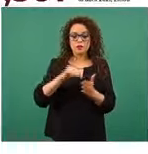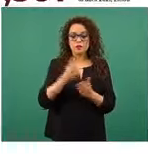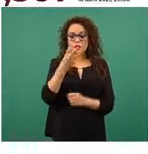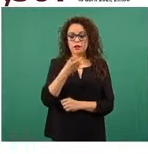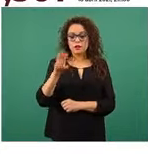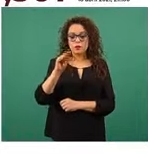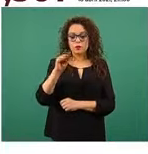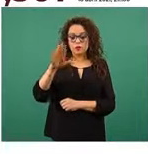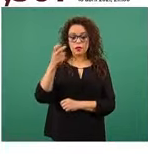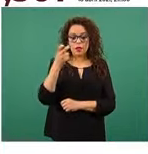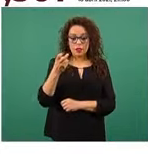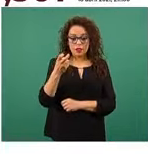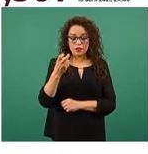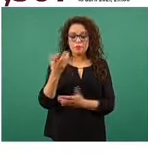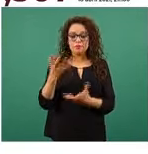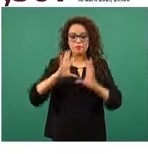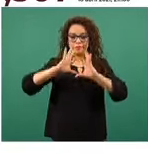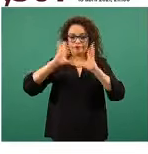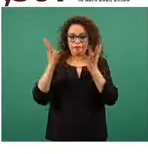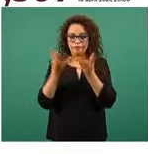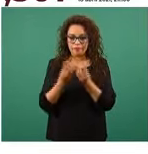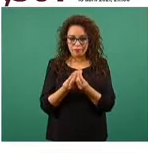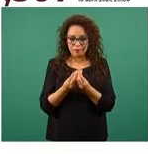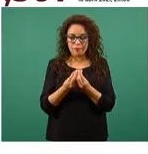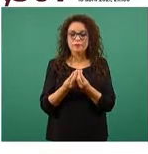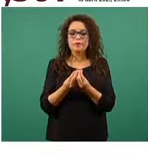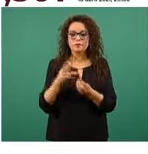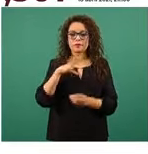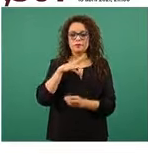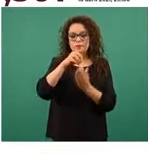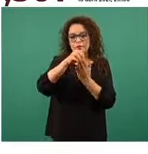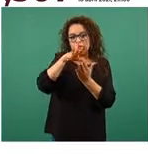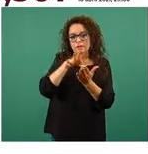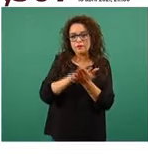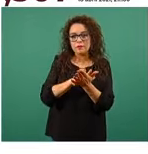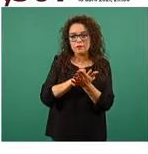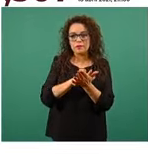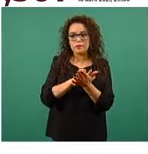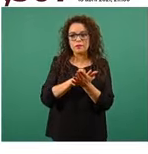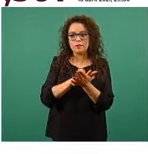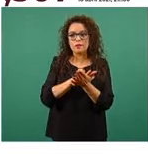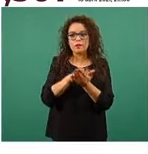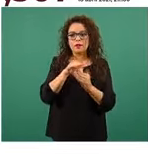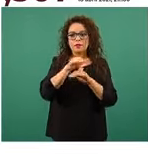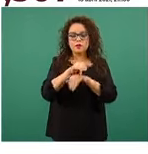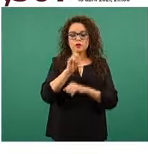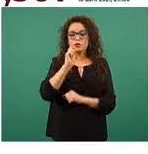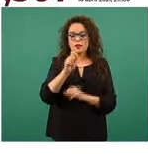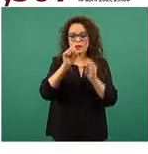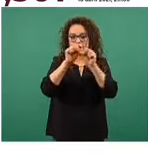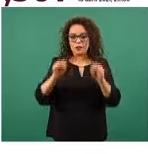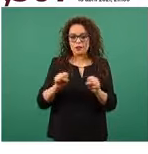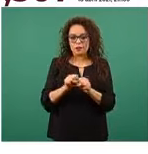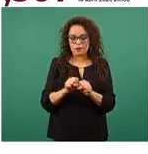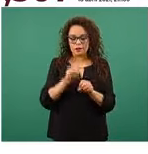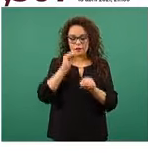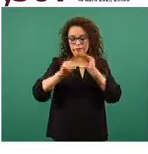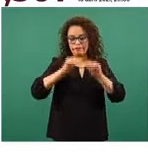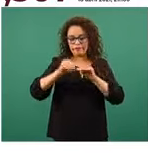2.496.235 son los casos estimados acumulados que se tienen registrados en base al sistema informático, donde todas